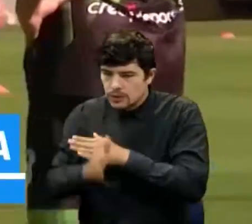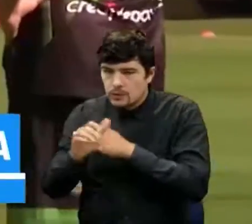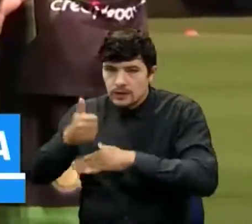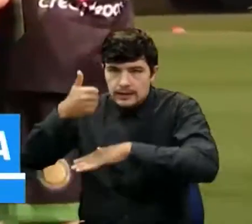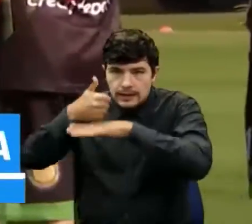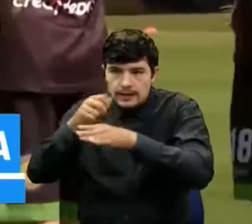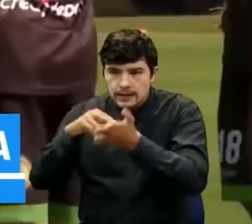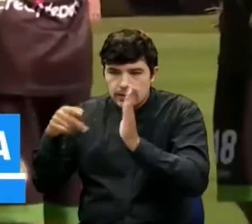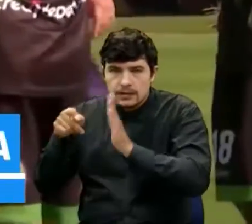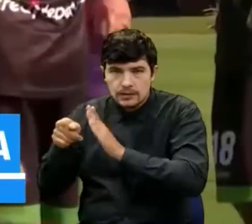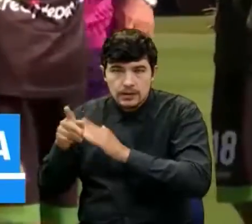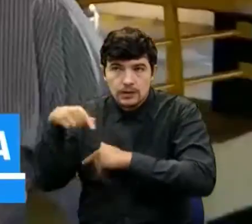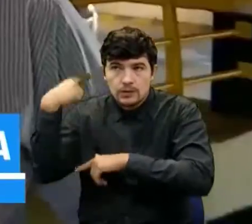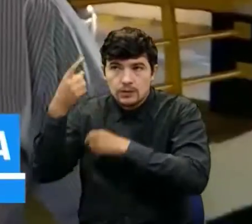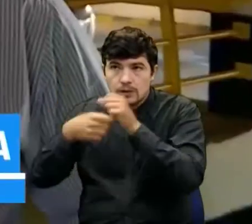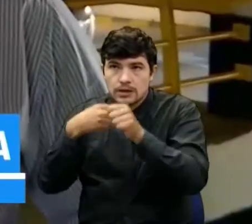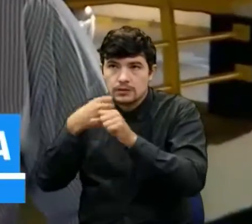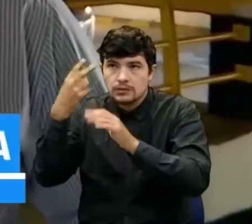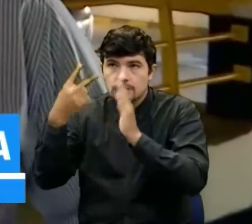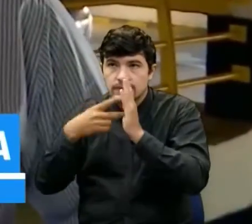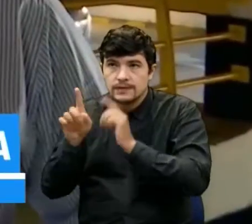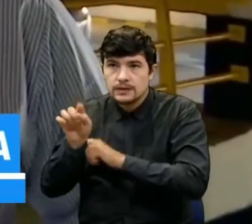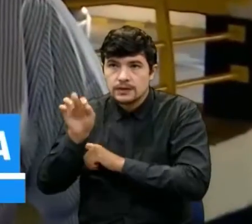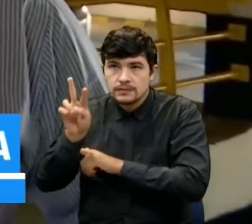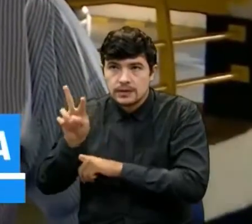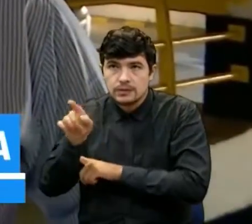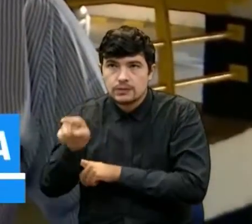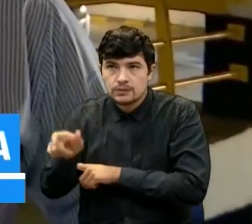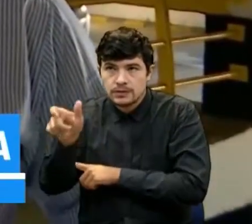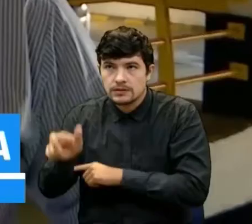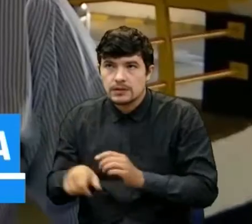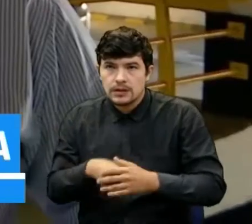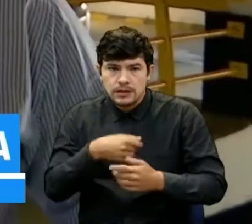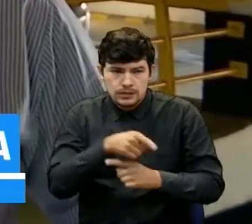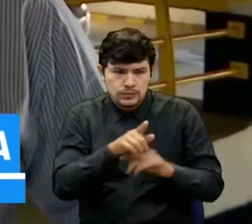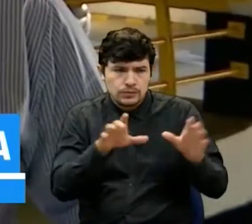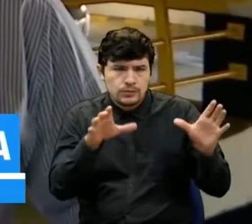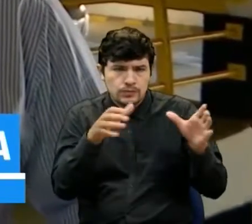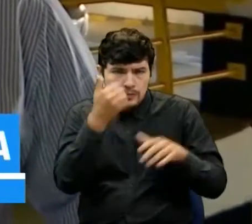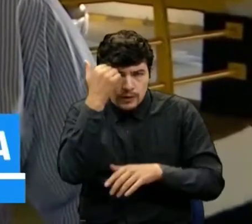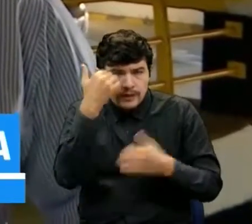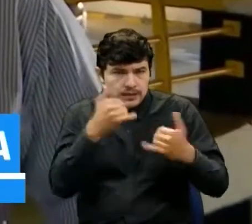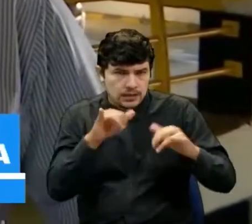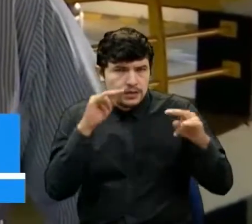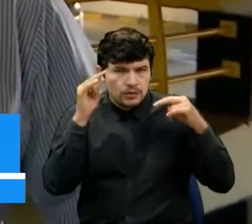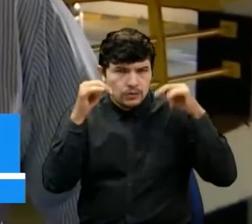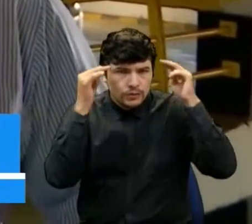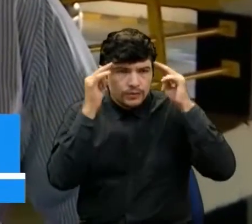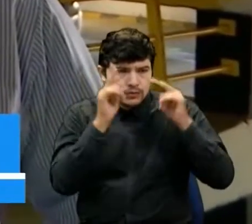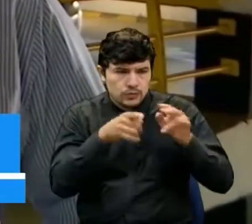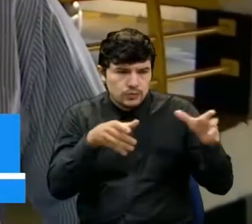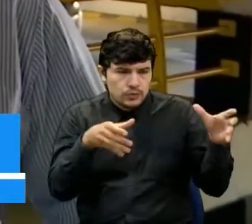técnico del equipo para el 2021. El profe ya tiene un conocimiento del grupo, claro, preciso,